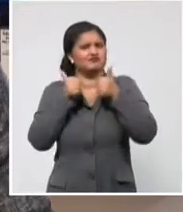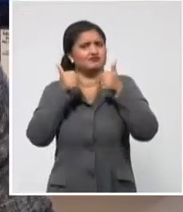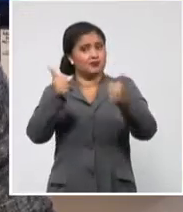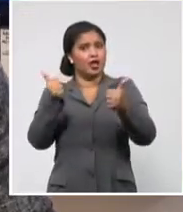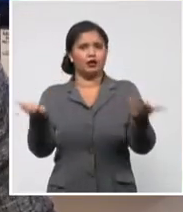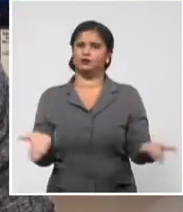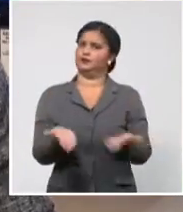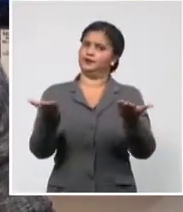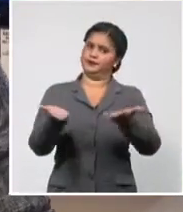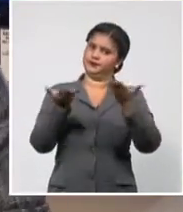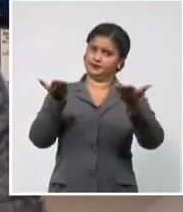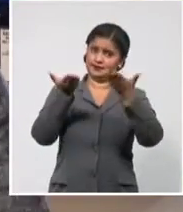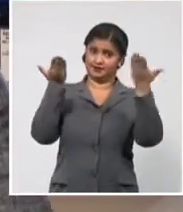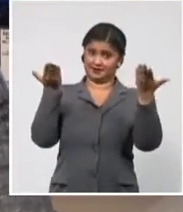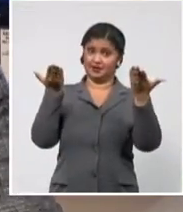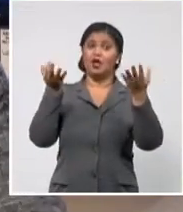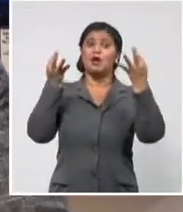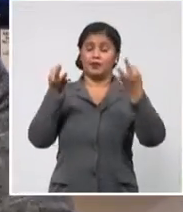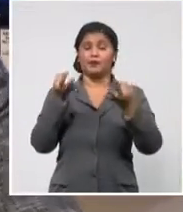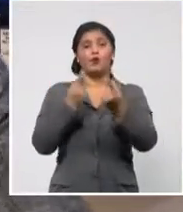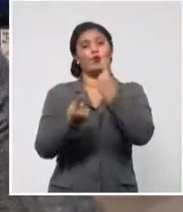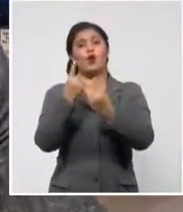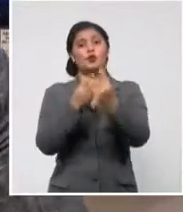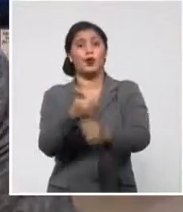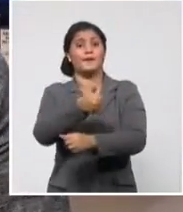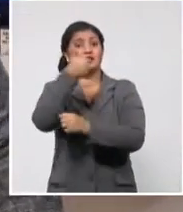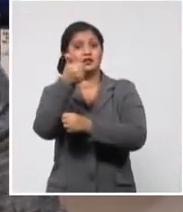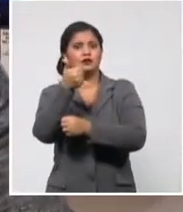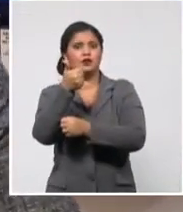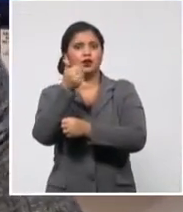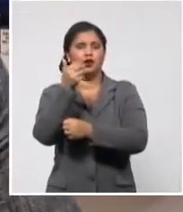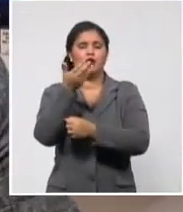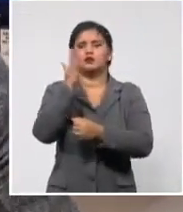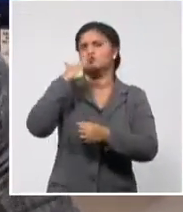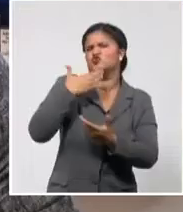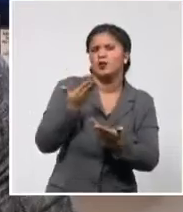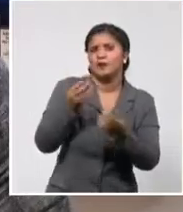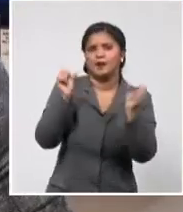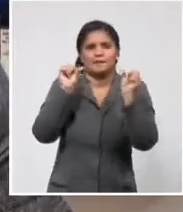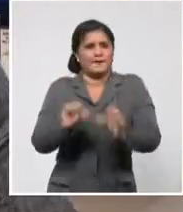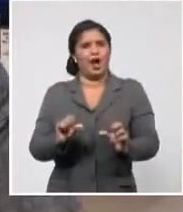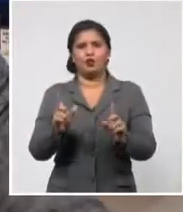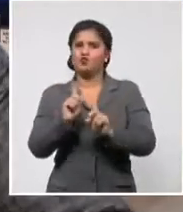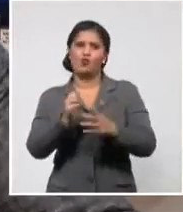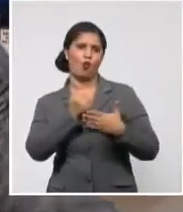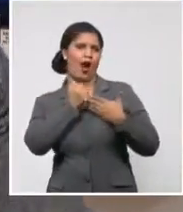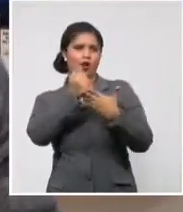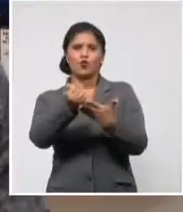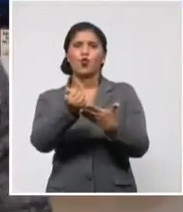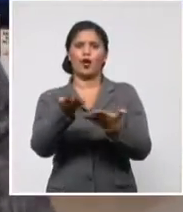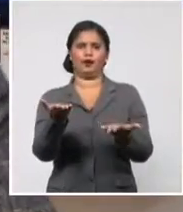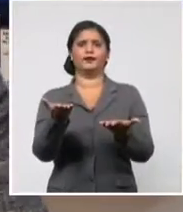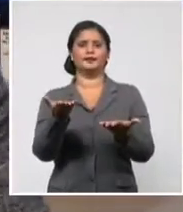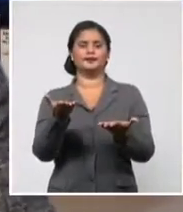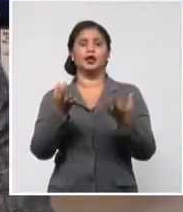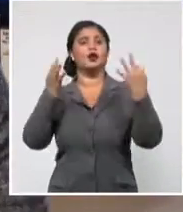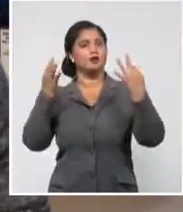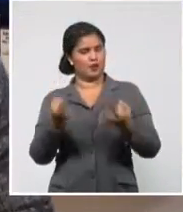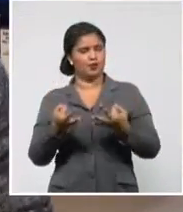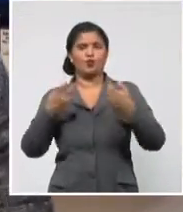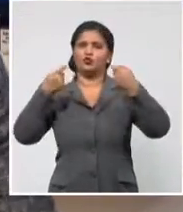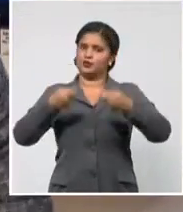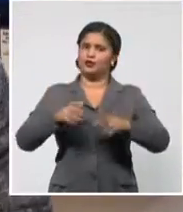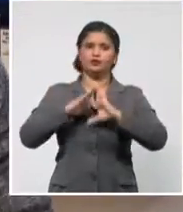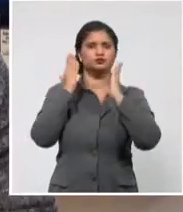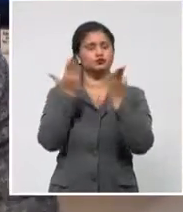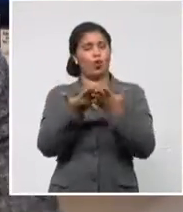los gobiernos neoliberales, y que sea una especie de ciclo de gobiernos neoliberales de derecha, gobiernos de izquierda, sino